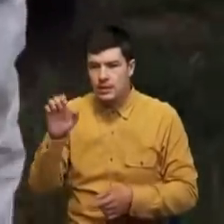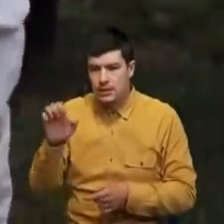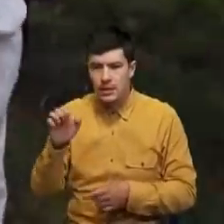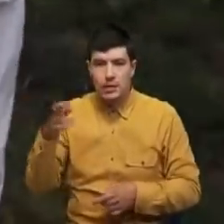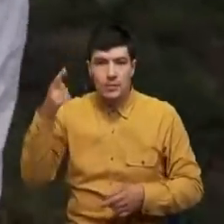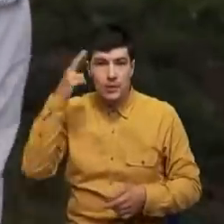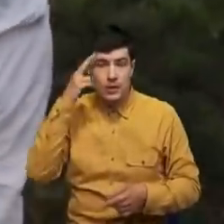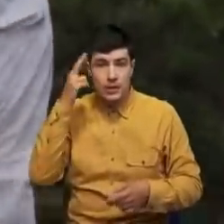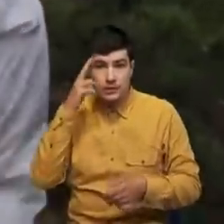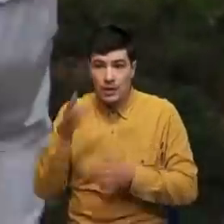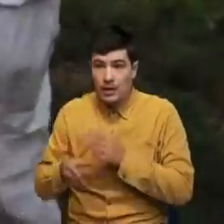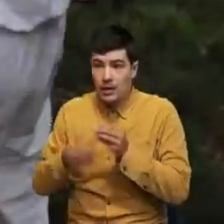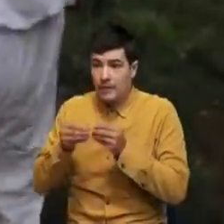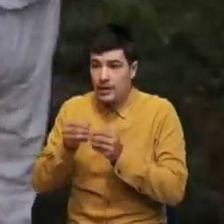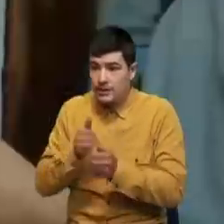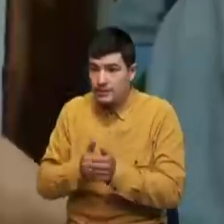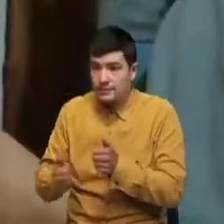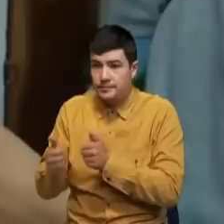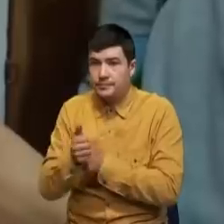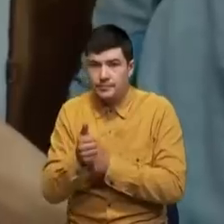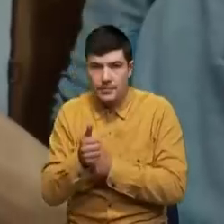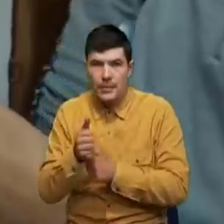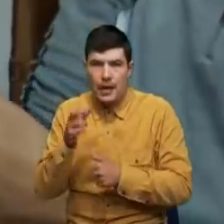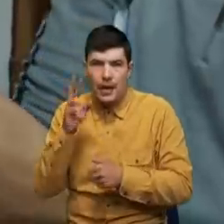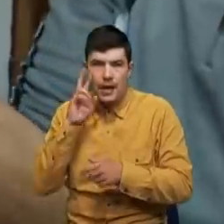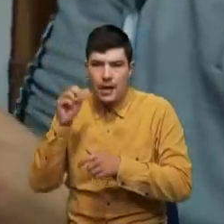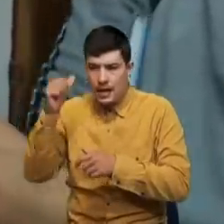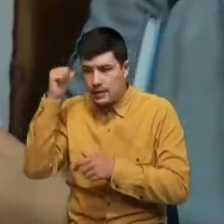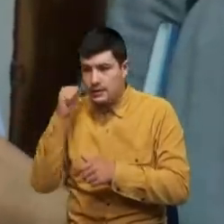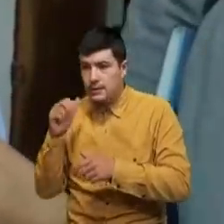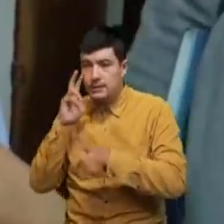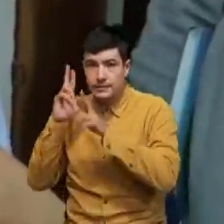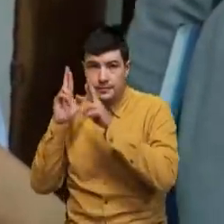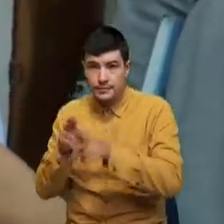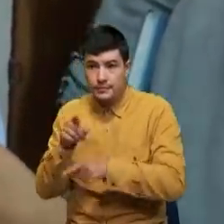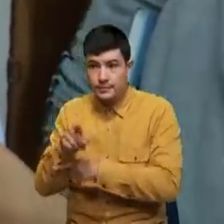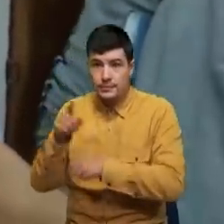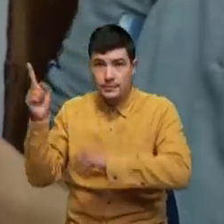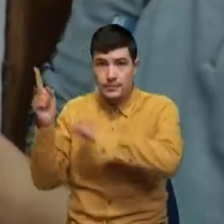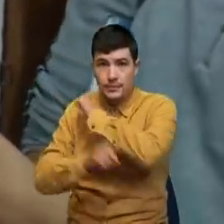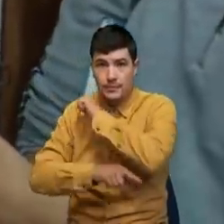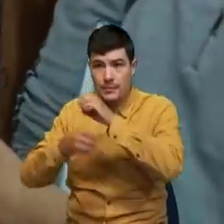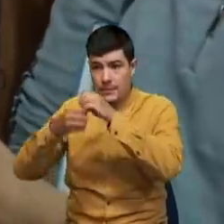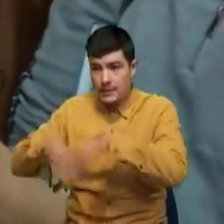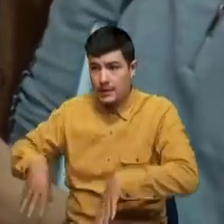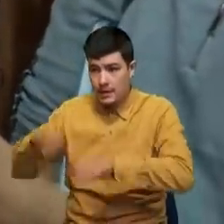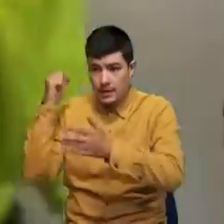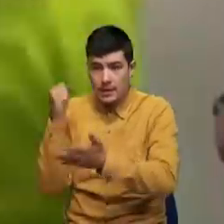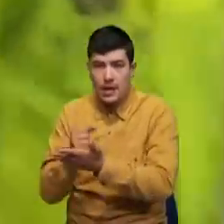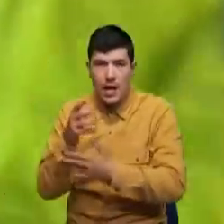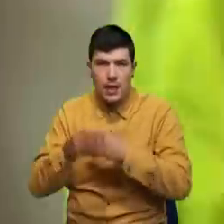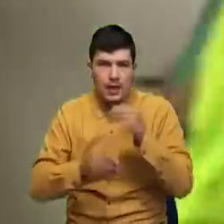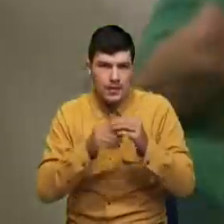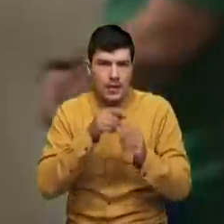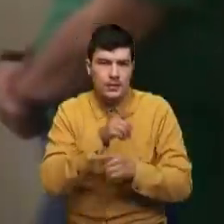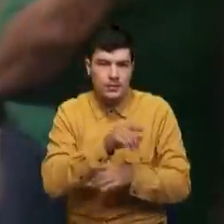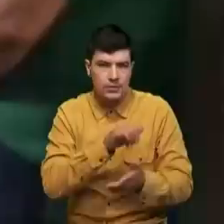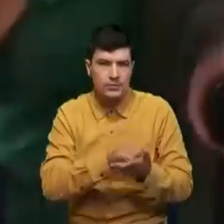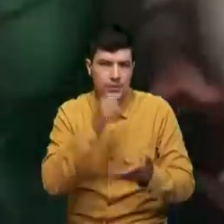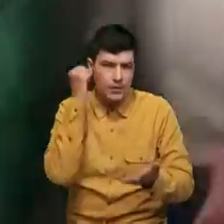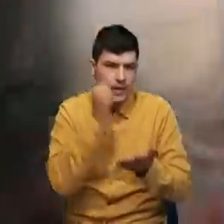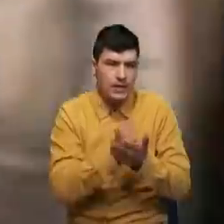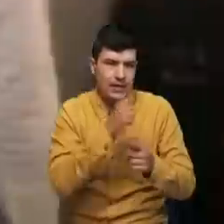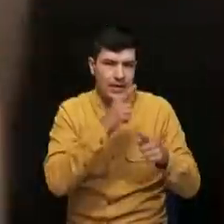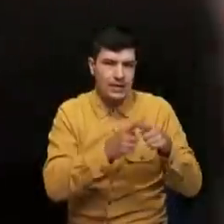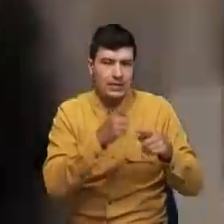tanto pues se adicionó a lo que ayer se le ha imputado al delito de desaparición forzada, el delito de feminicidio. Con